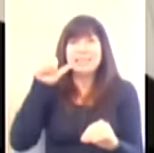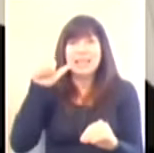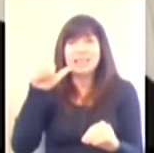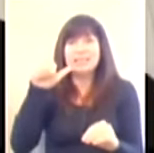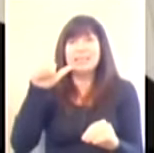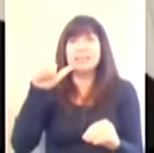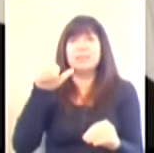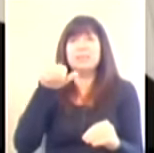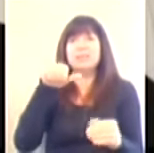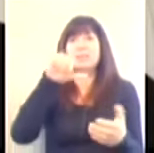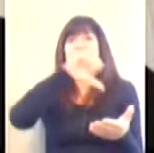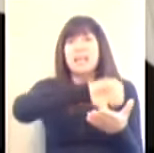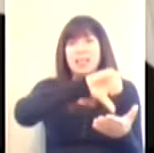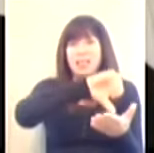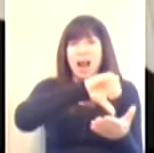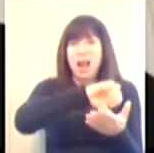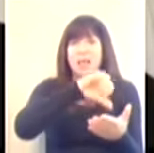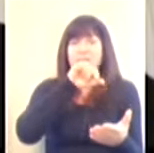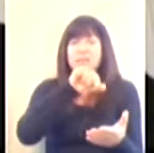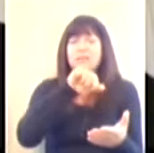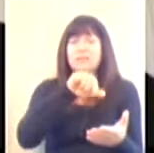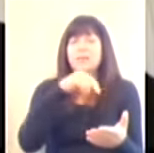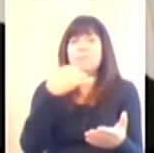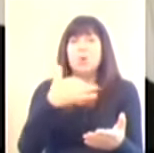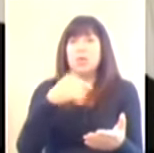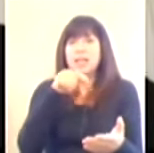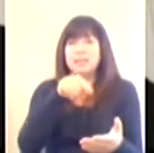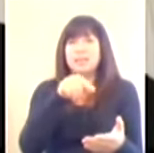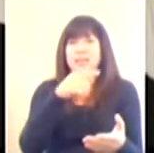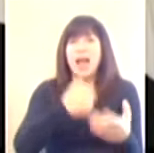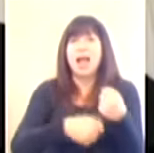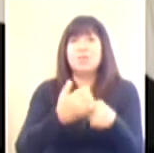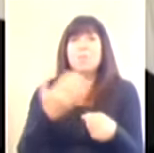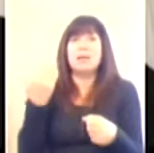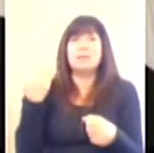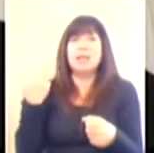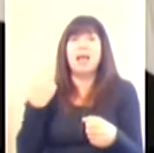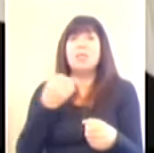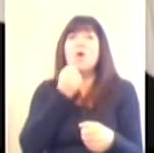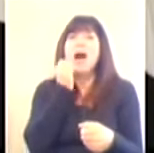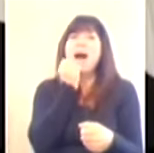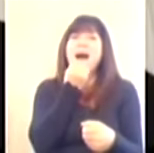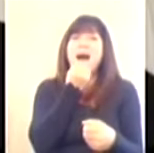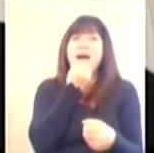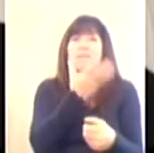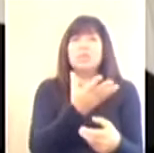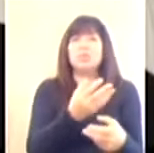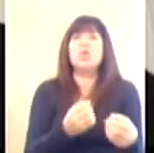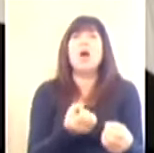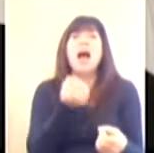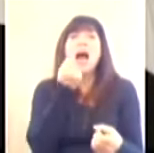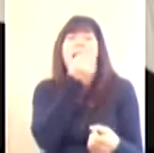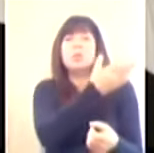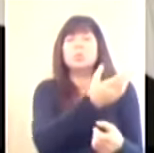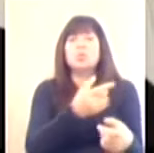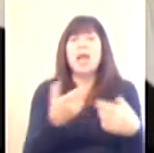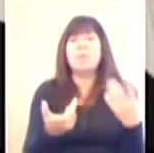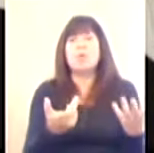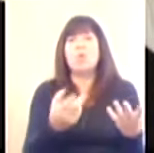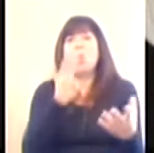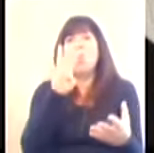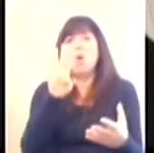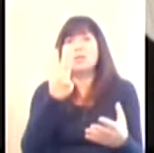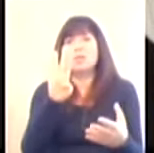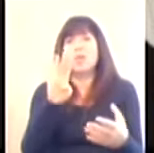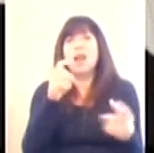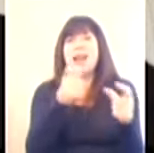plan, anticipar la salida de 6 centrales desde el año pasado. Anunciamos 4 en la COP y 4 hace algunos días. Yo sigo en